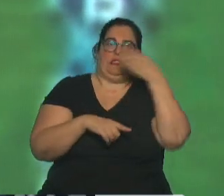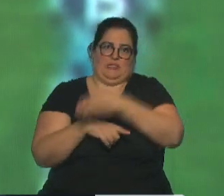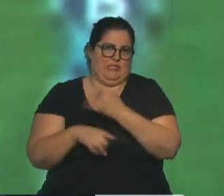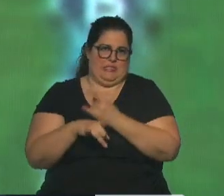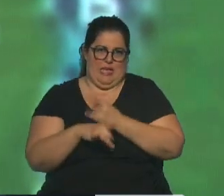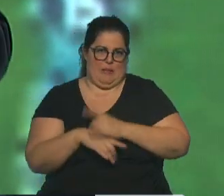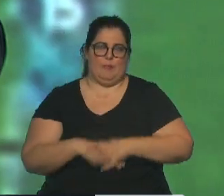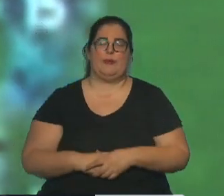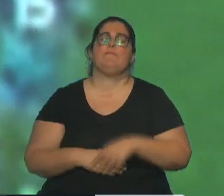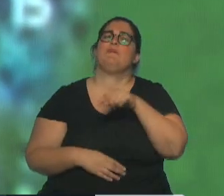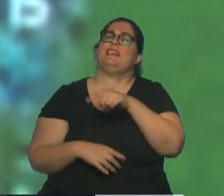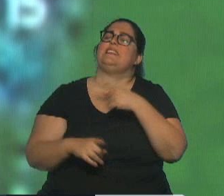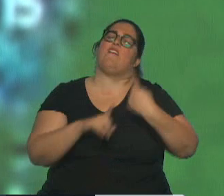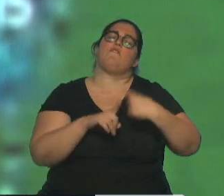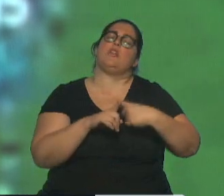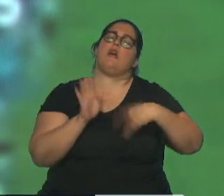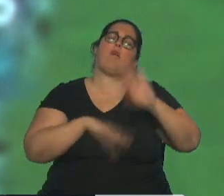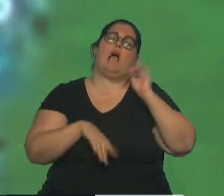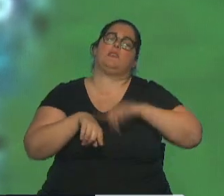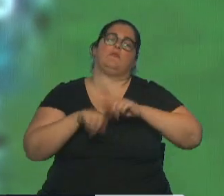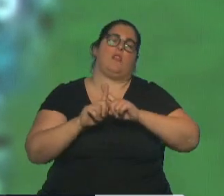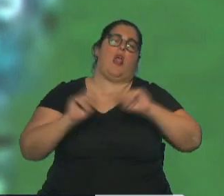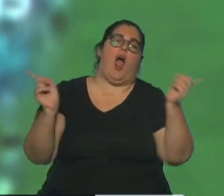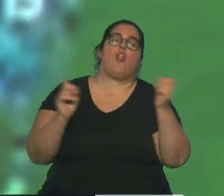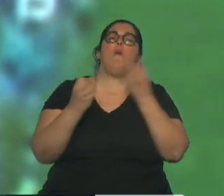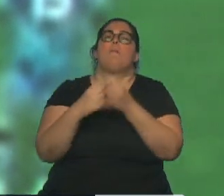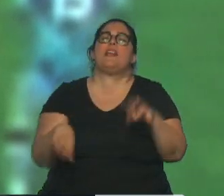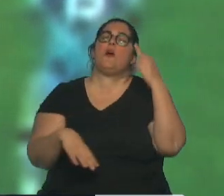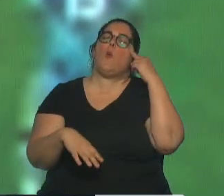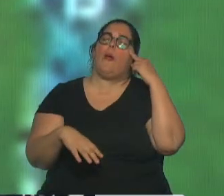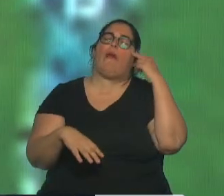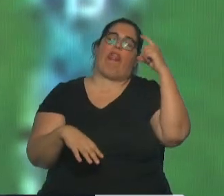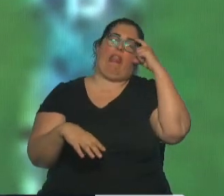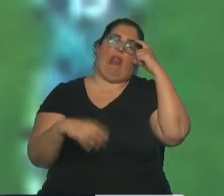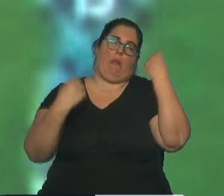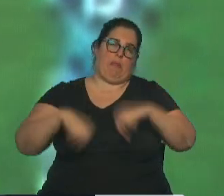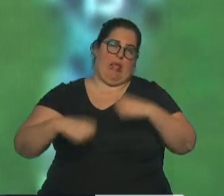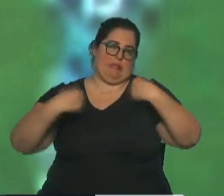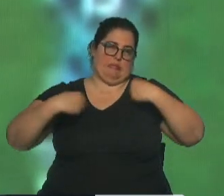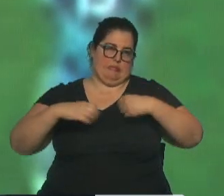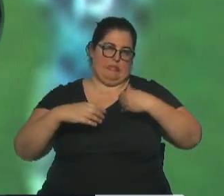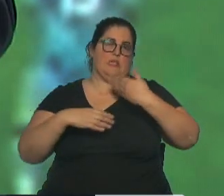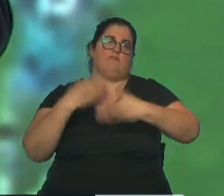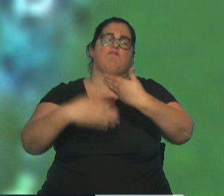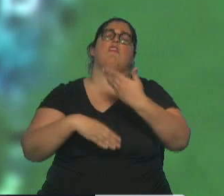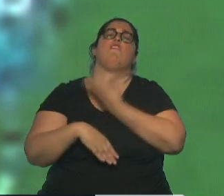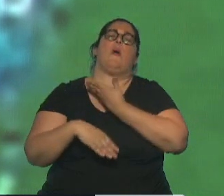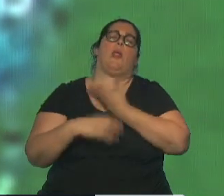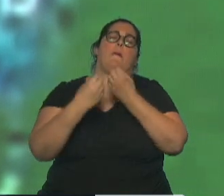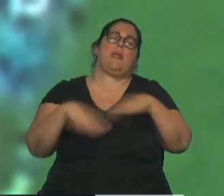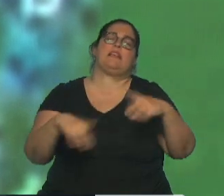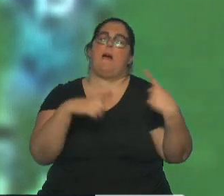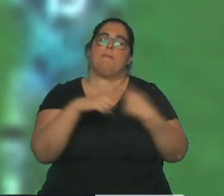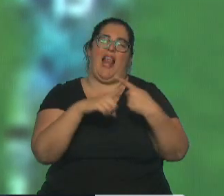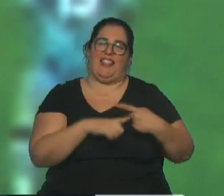porque como trabajaría a partir del 9 de enero y después en febrero tiene los primeros compromisos de partidos